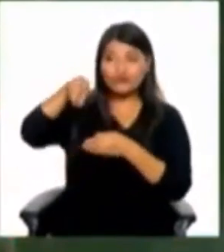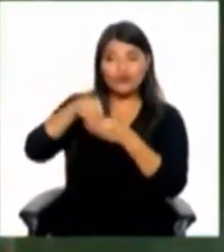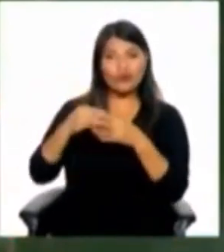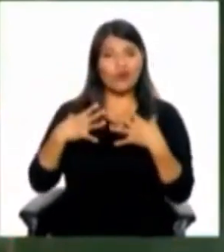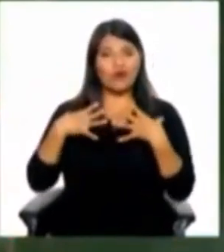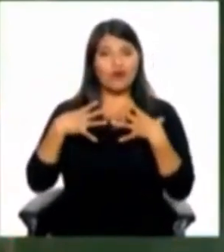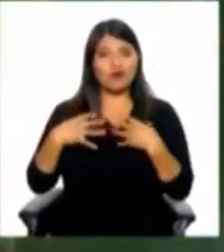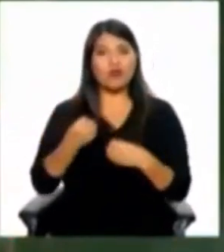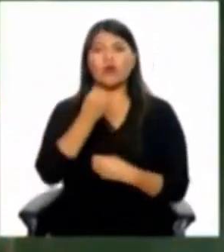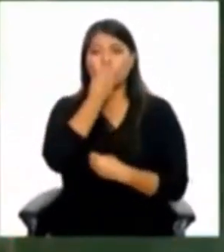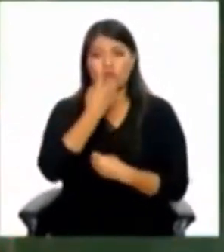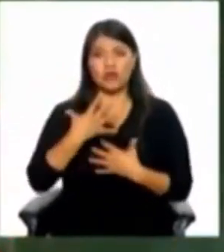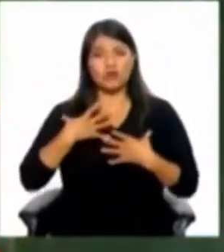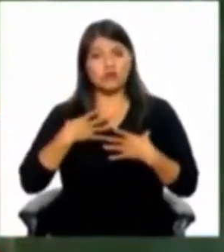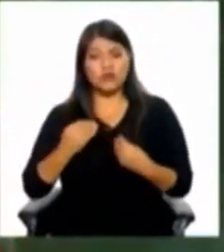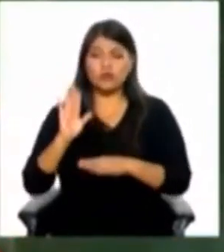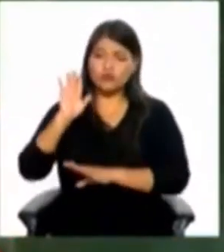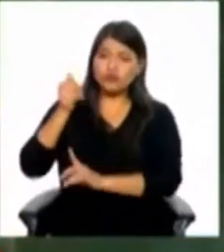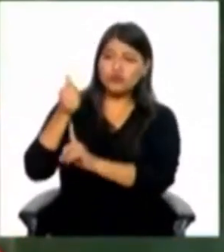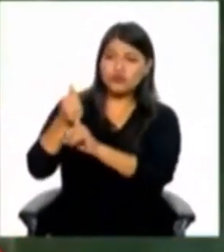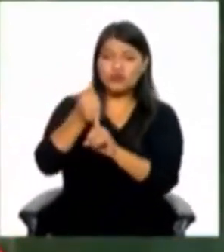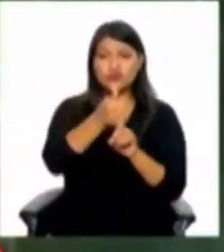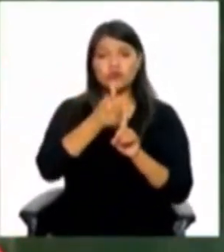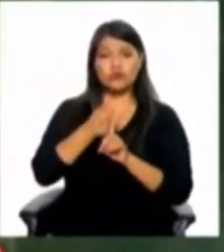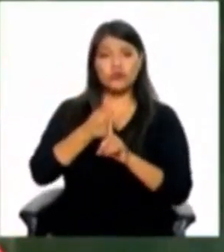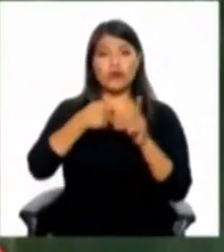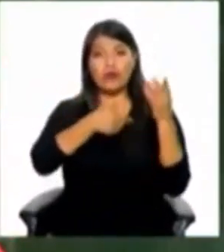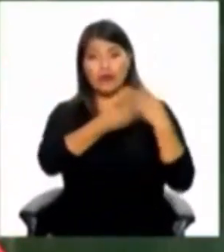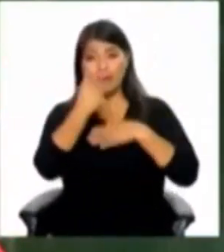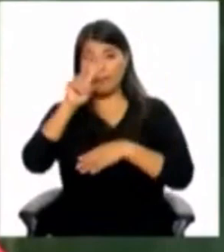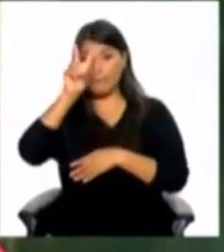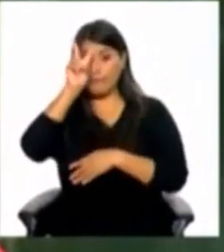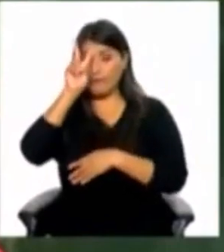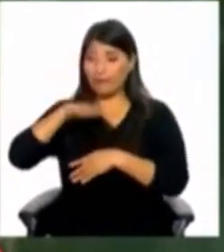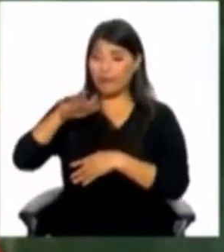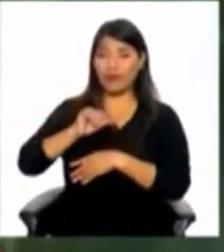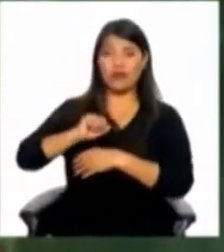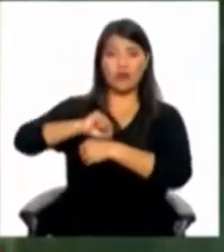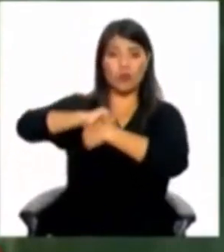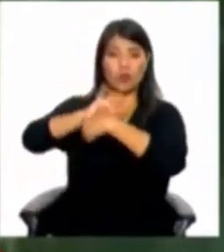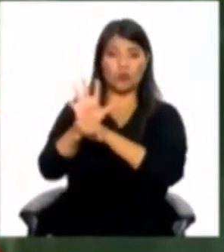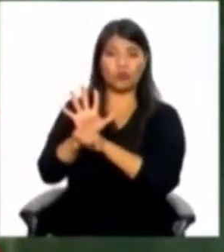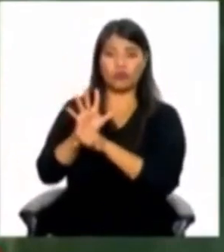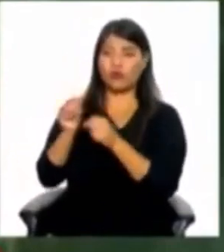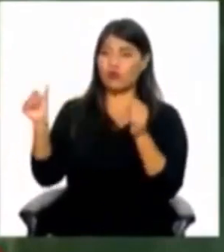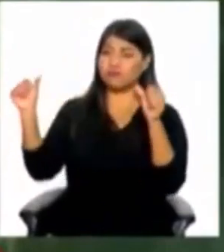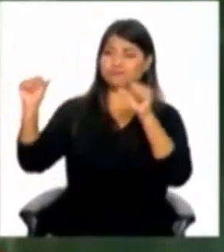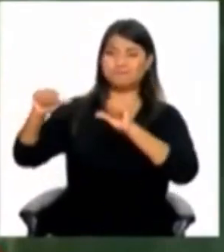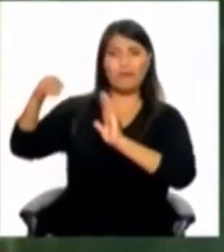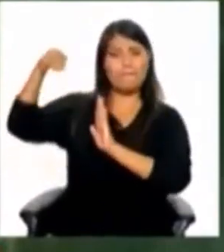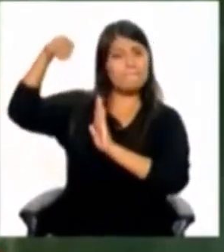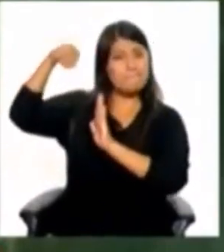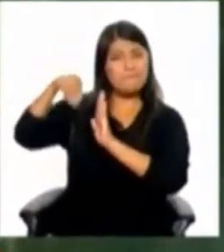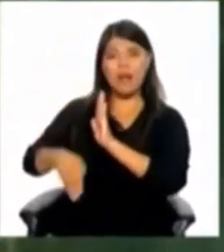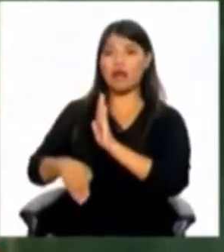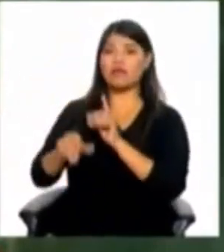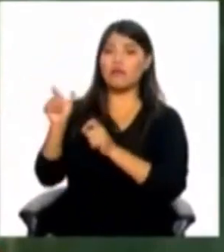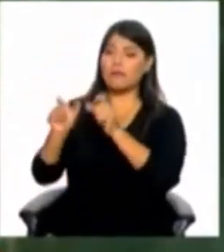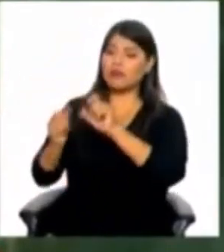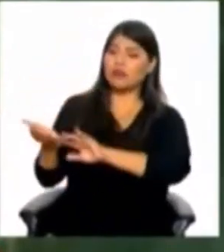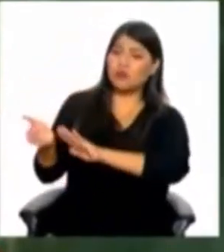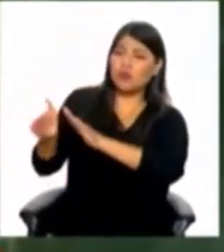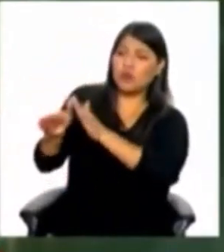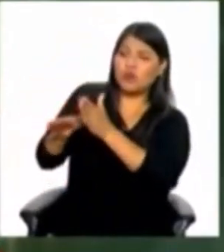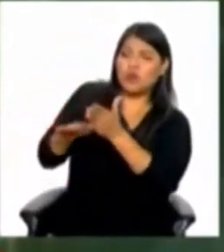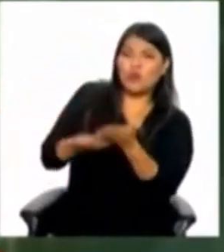Mi país fue uno de los más golpeados por la pandemia de la COVID-19, que costó la vida de